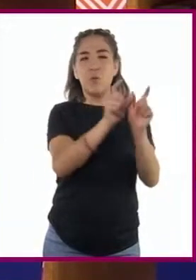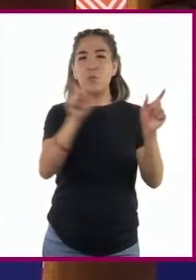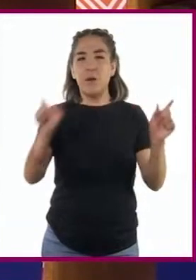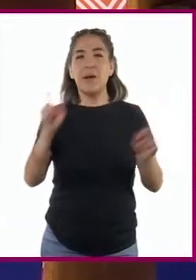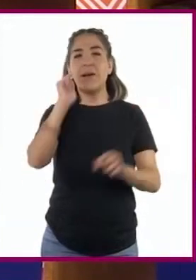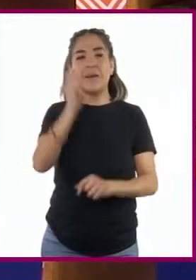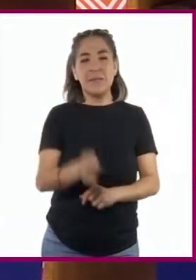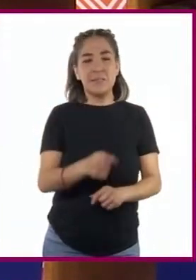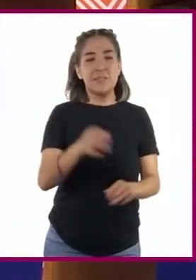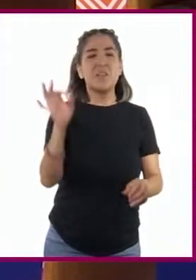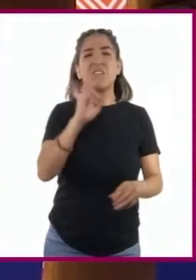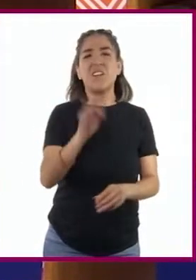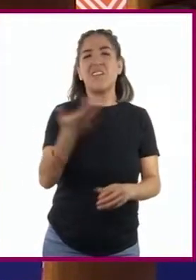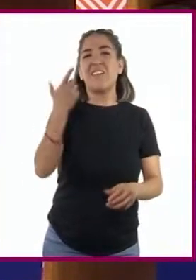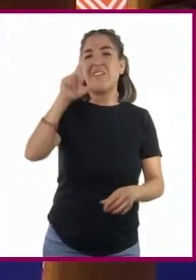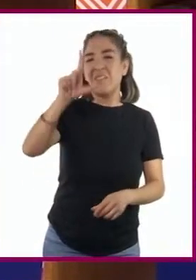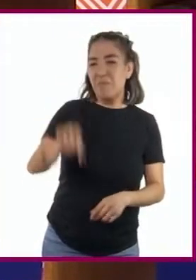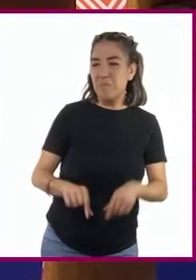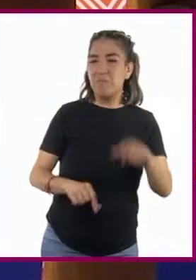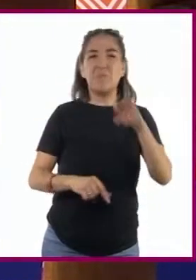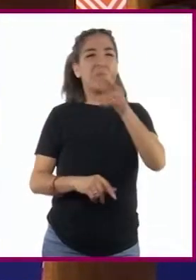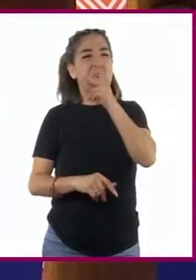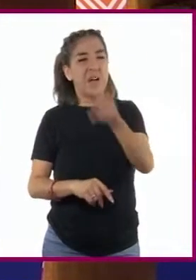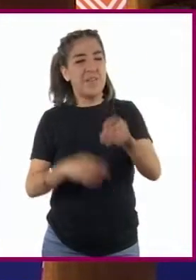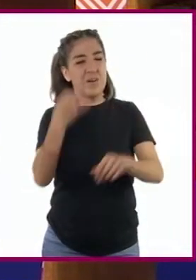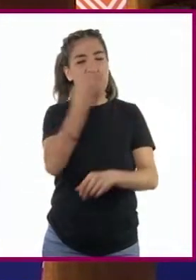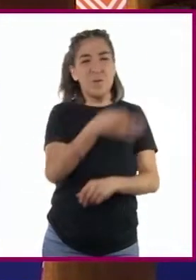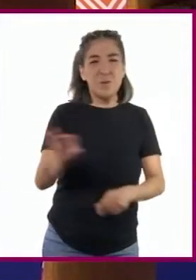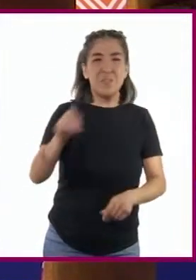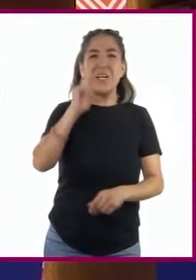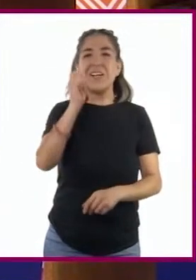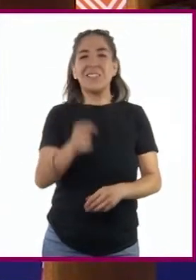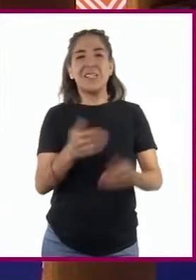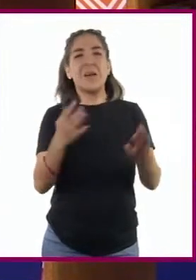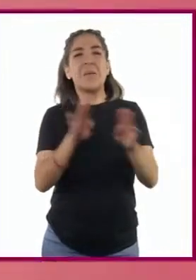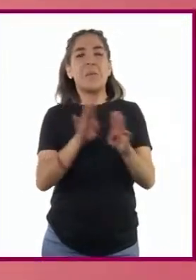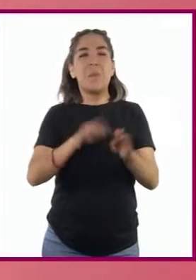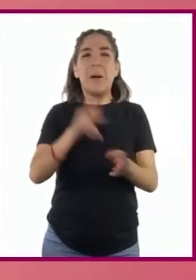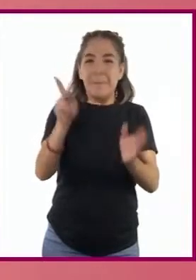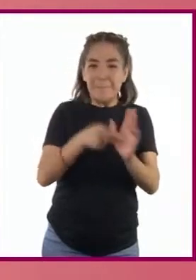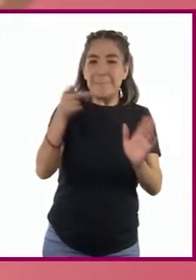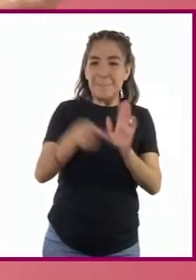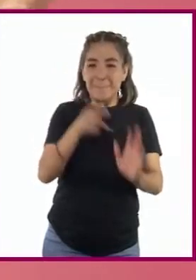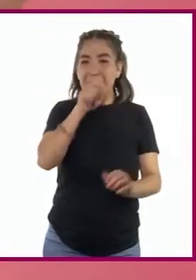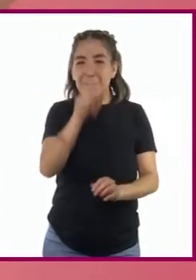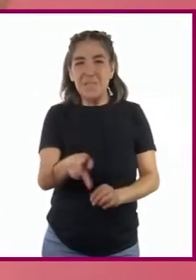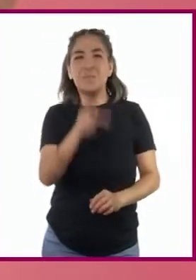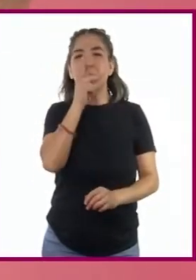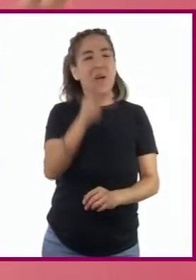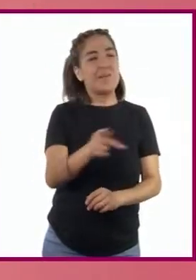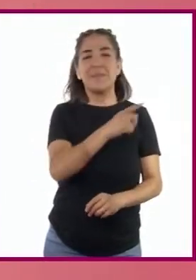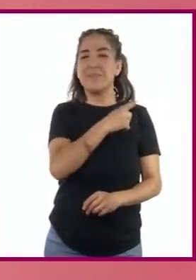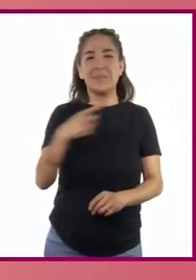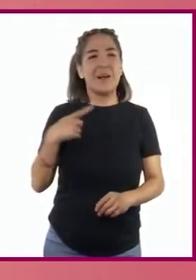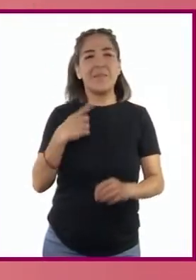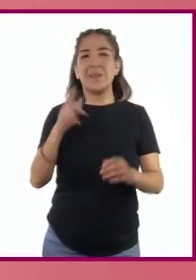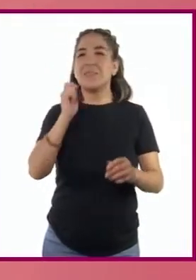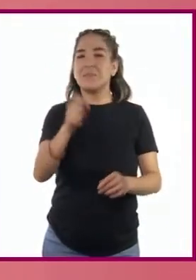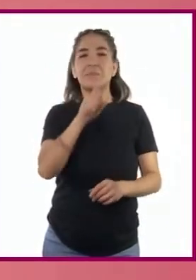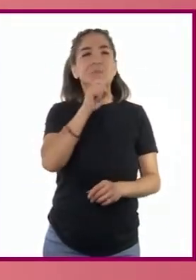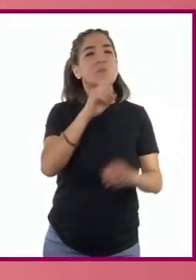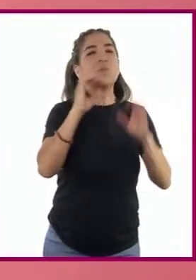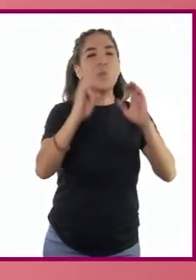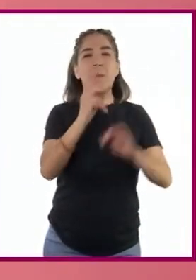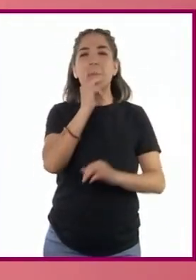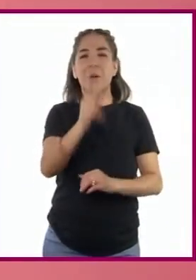evitar vulgarismos, modismos, jergas o muletillas. Ya sé, profesora. Se me